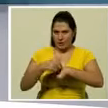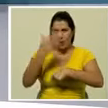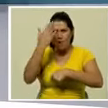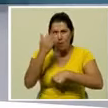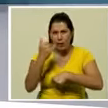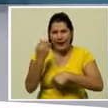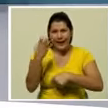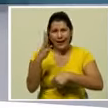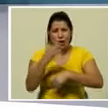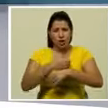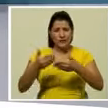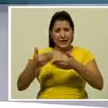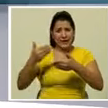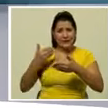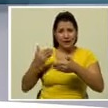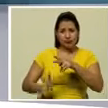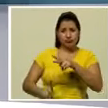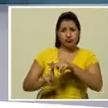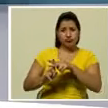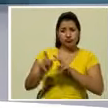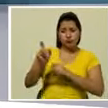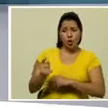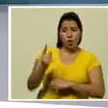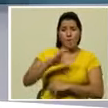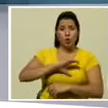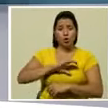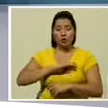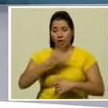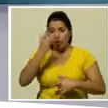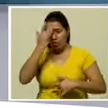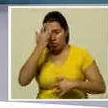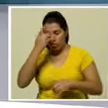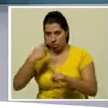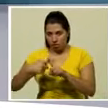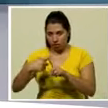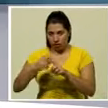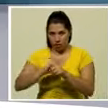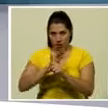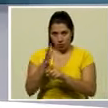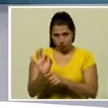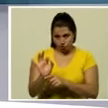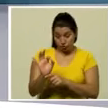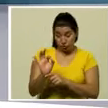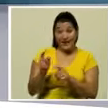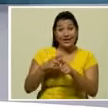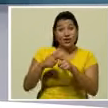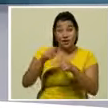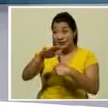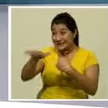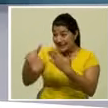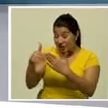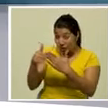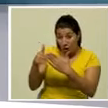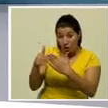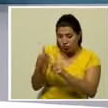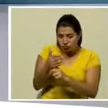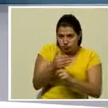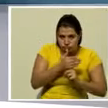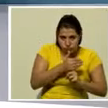dio positivo de COVID-19. Luego de confirmar que no se presentó otro contagio, los